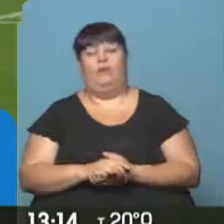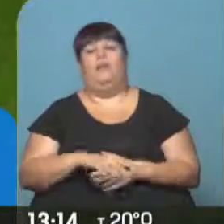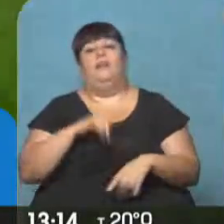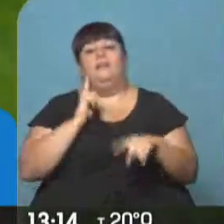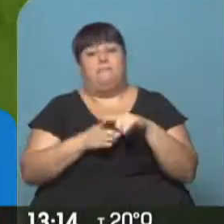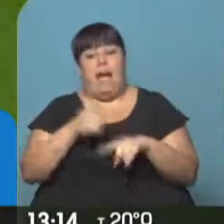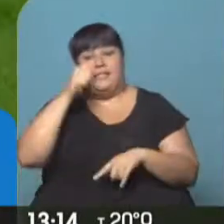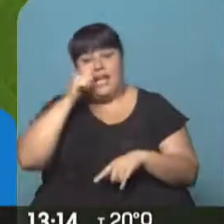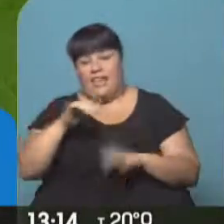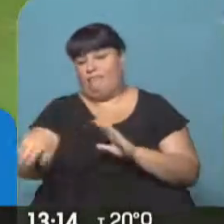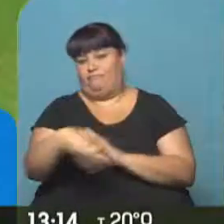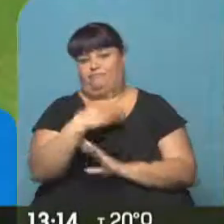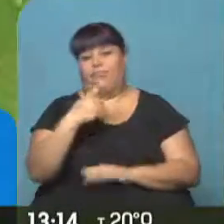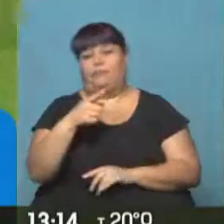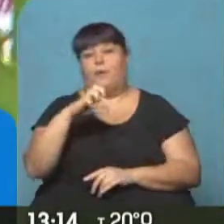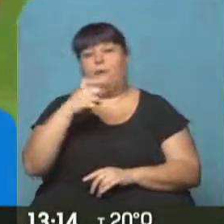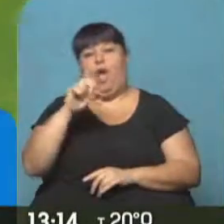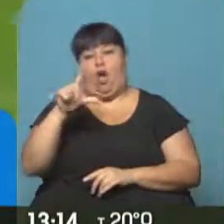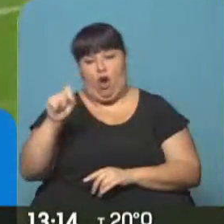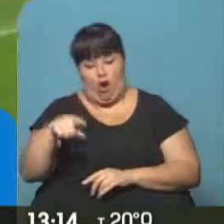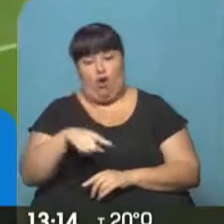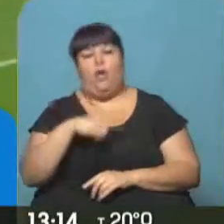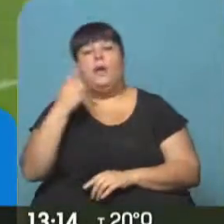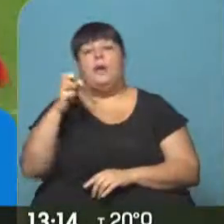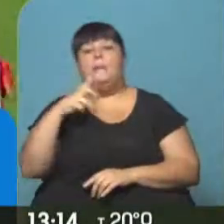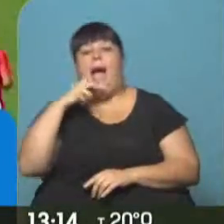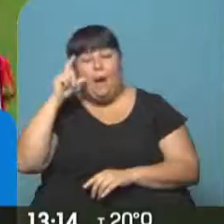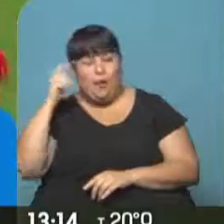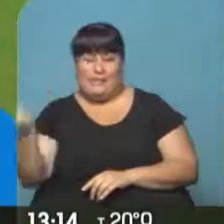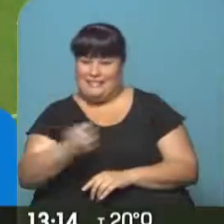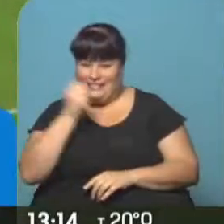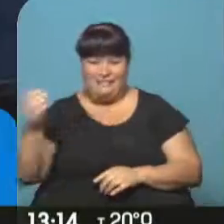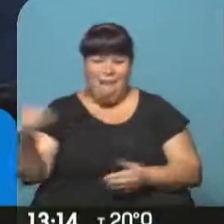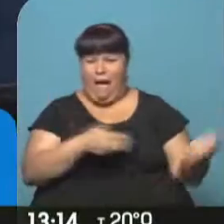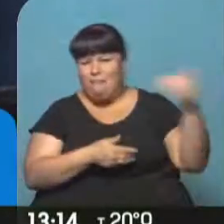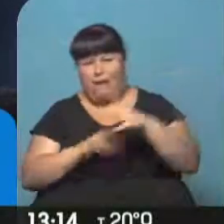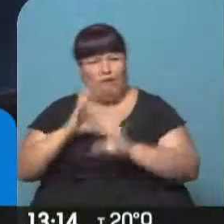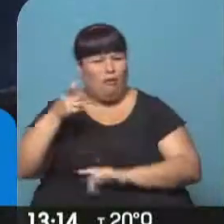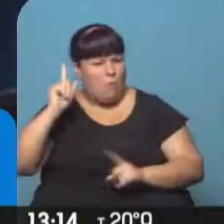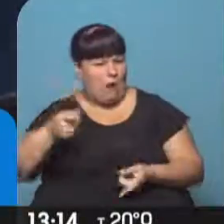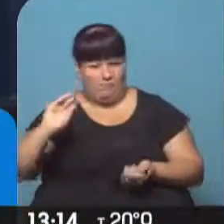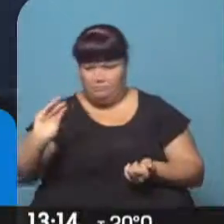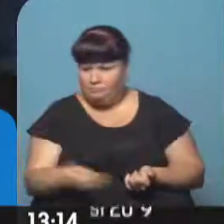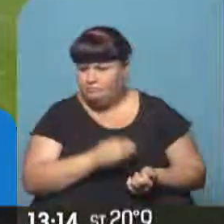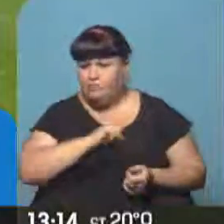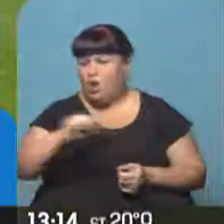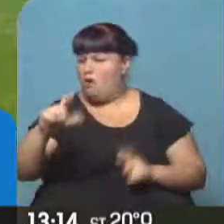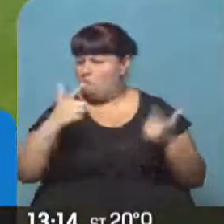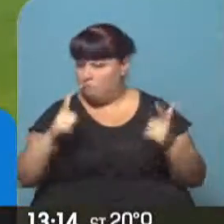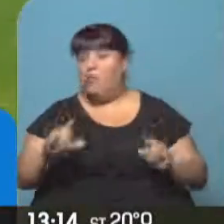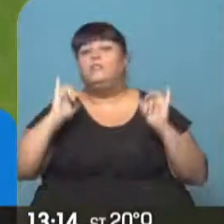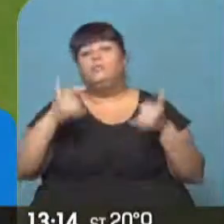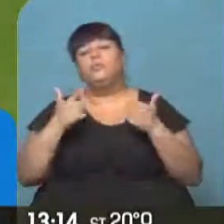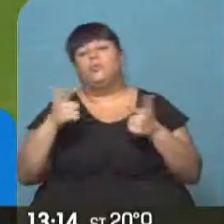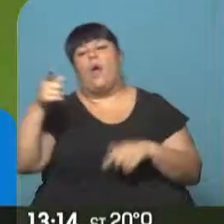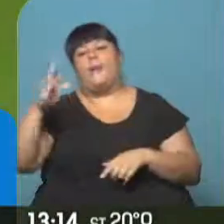la lesión que sacó de la cancha a Paolo Boix. Pavone intentó por todas las formas, pero no encontró el gol, que sí llegó